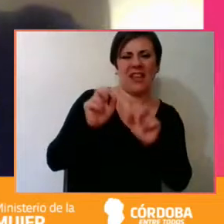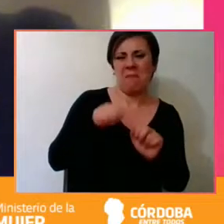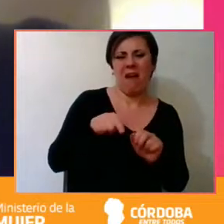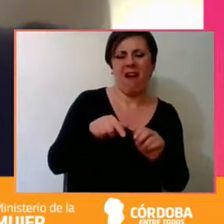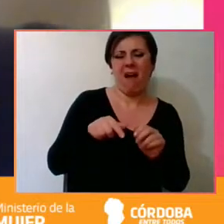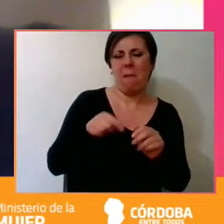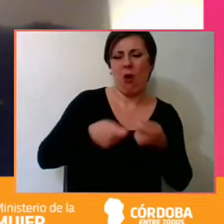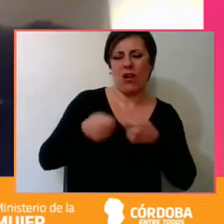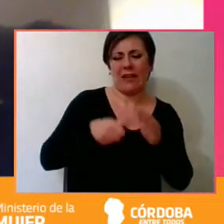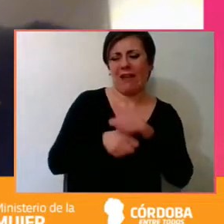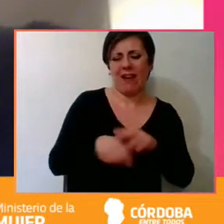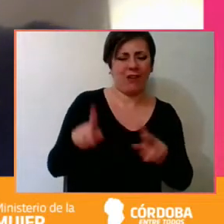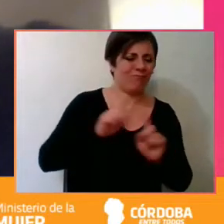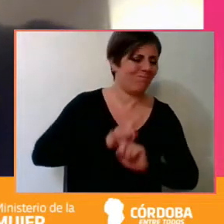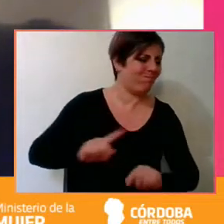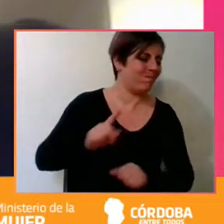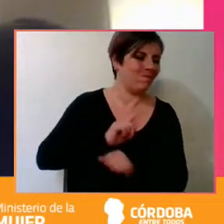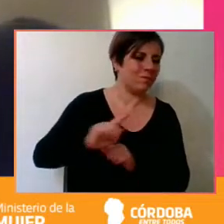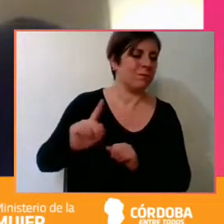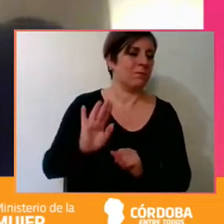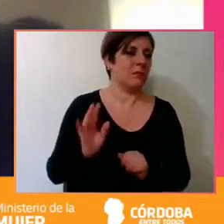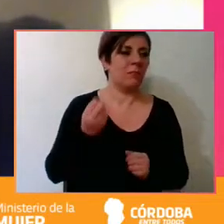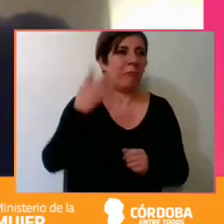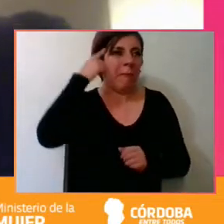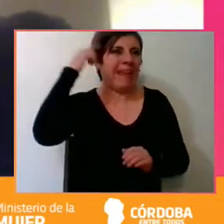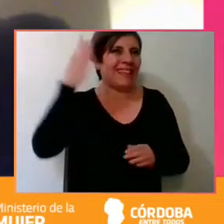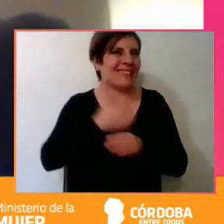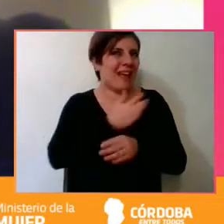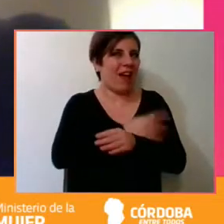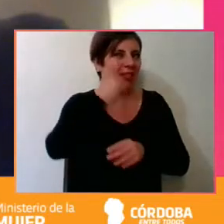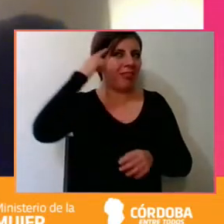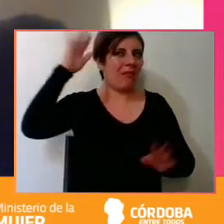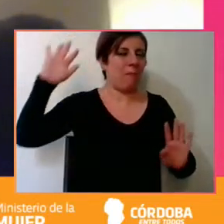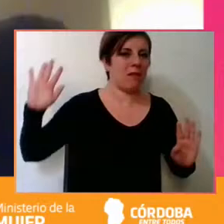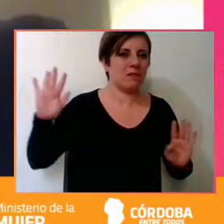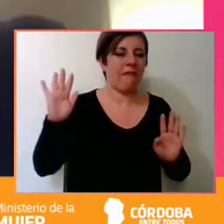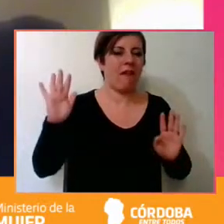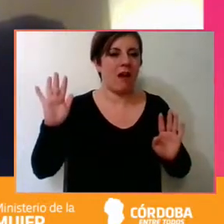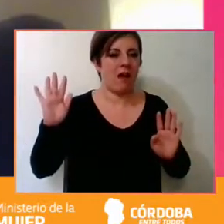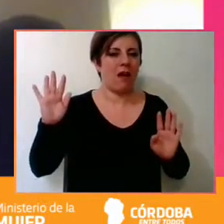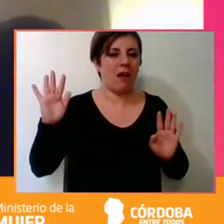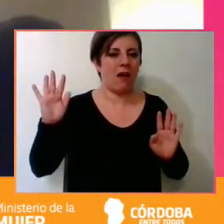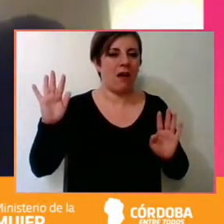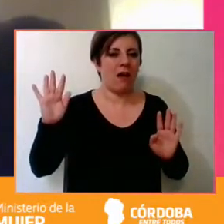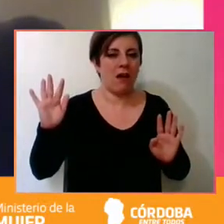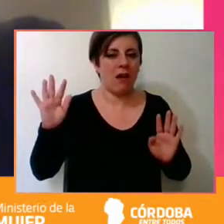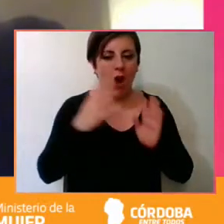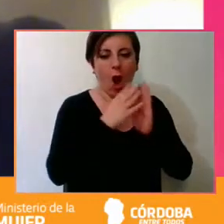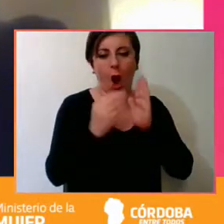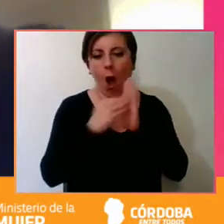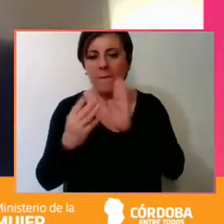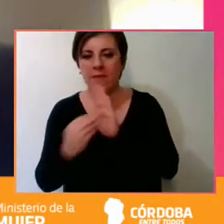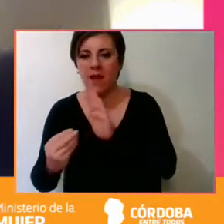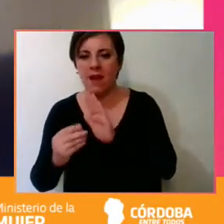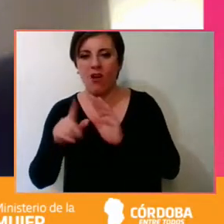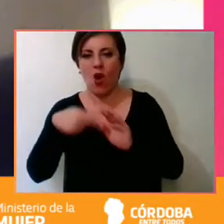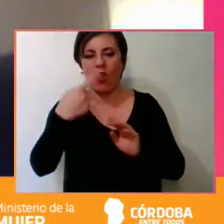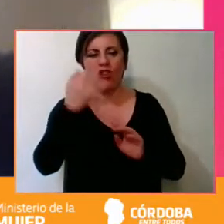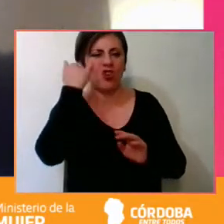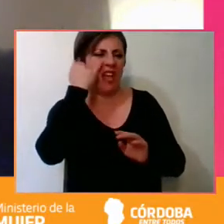género, porque siempre pensé que no debíamos de reproducir el modelo de hacer lo que ya otros hacían muy